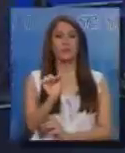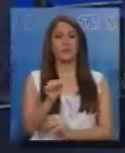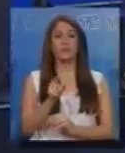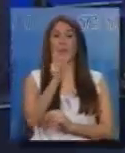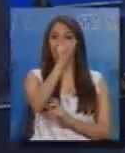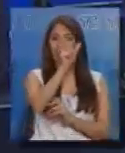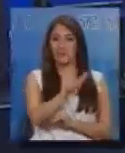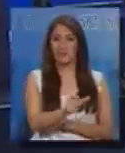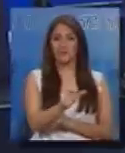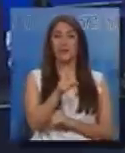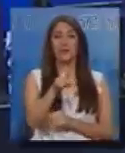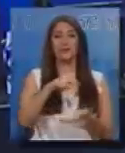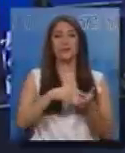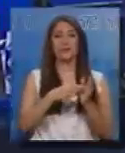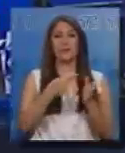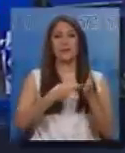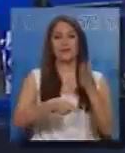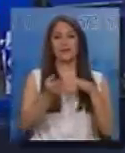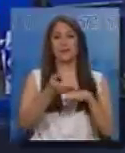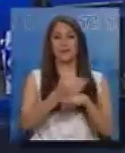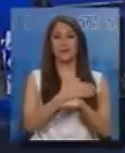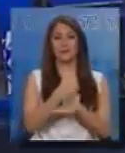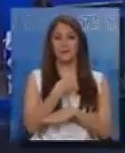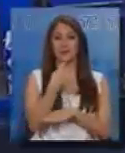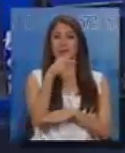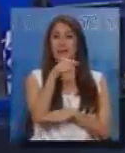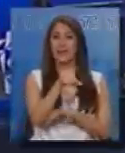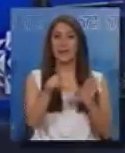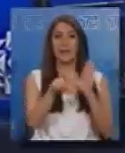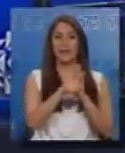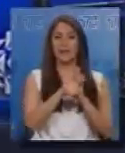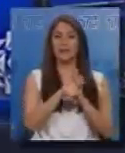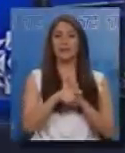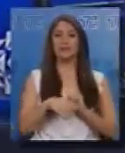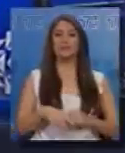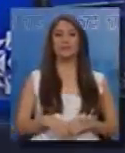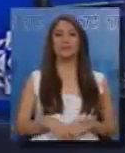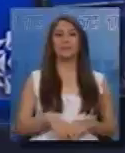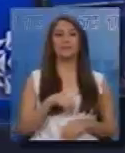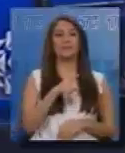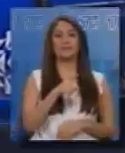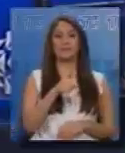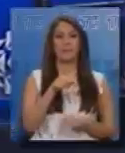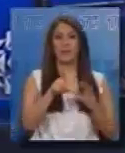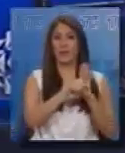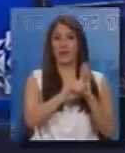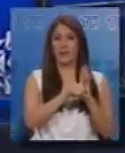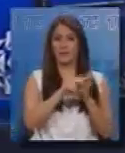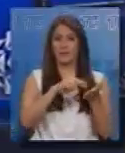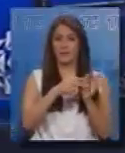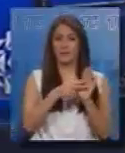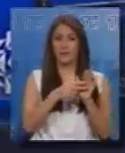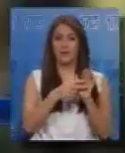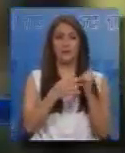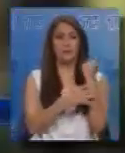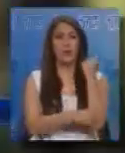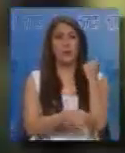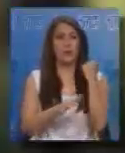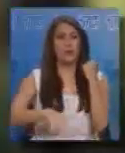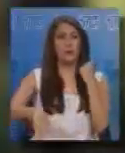Esto ratifica lo que dijimos siempre. Estas leyes en ningún sentido tenían el propósito de afectar a pobres sectores